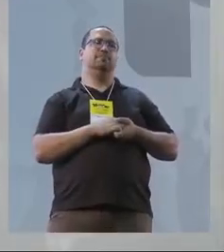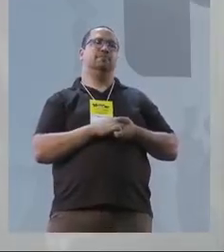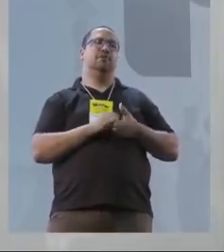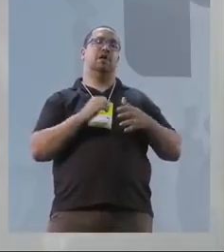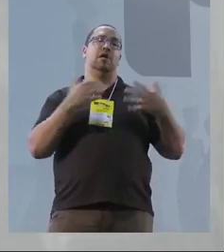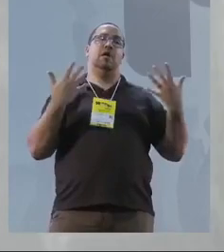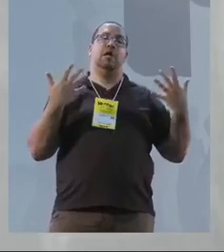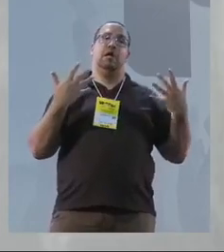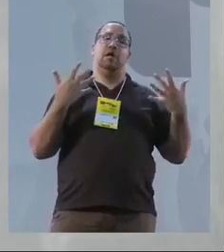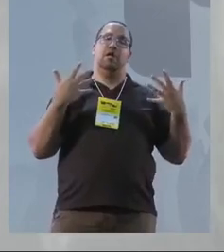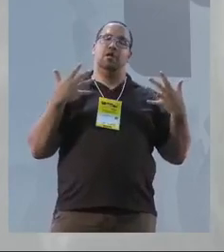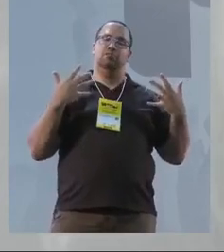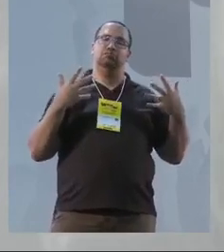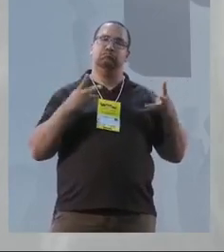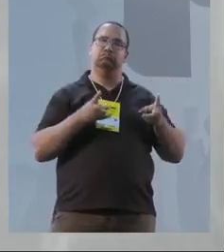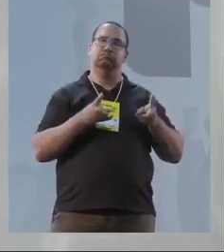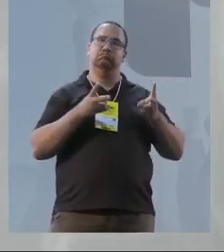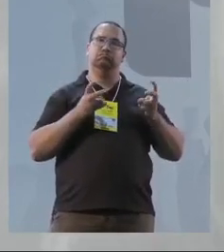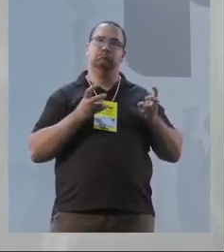Sinceramente,